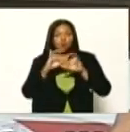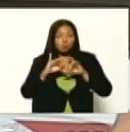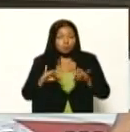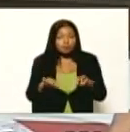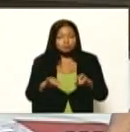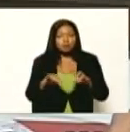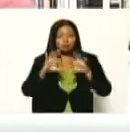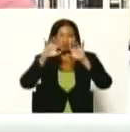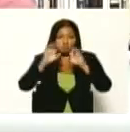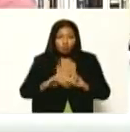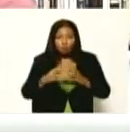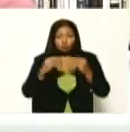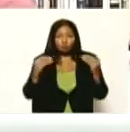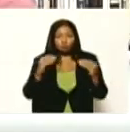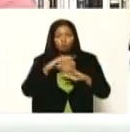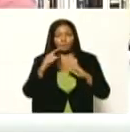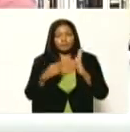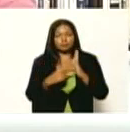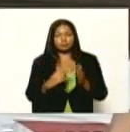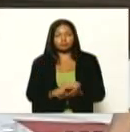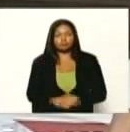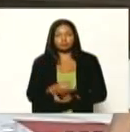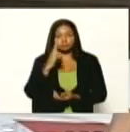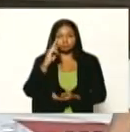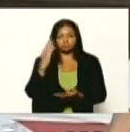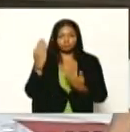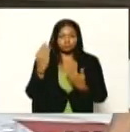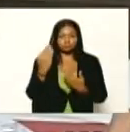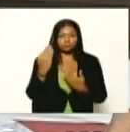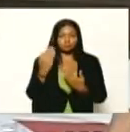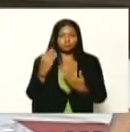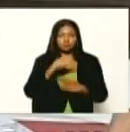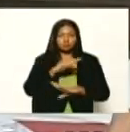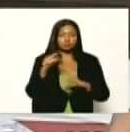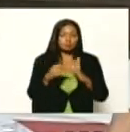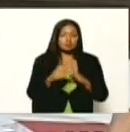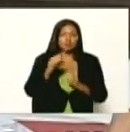computarizado. Computarizado. Sí. Fíjense lo siguiente, hay de ese total de